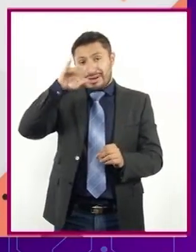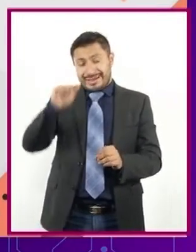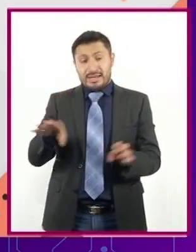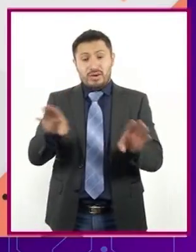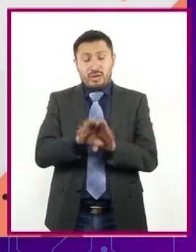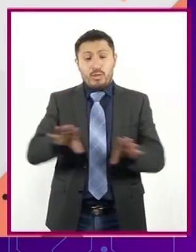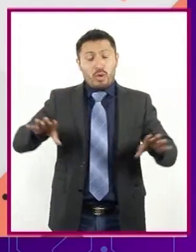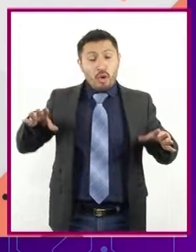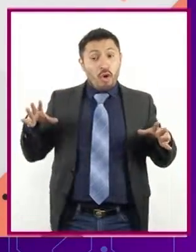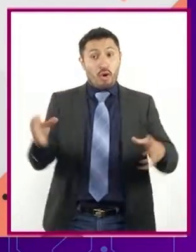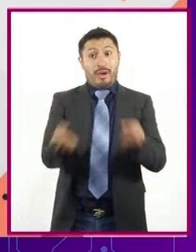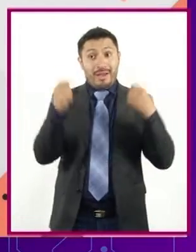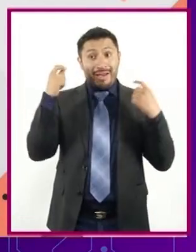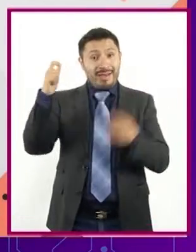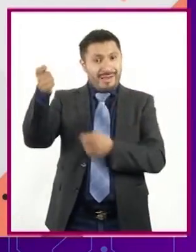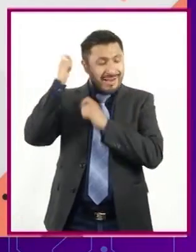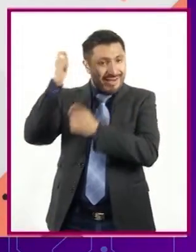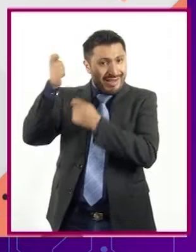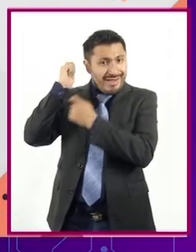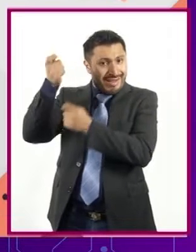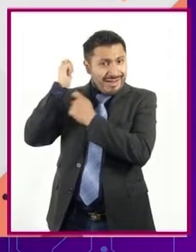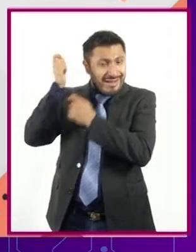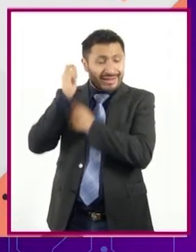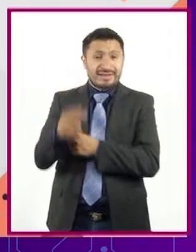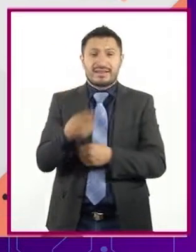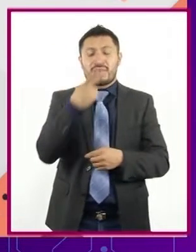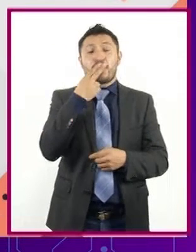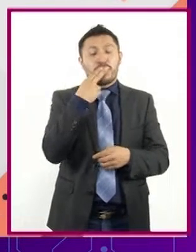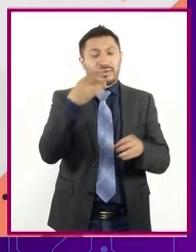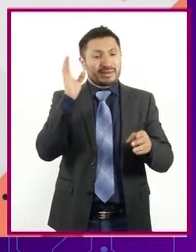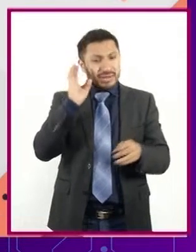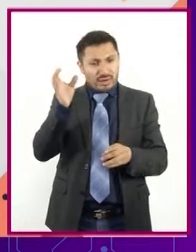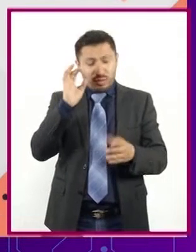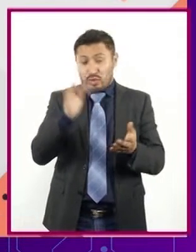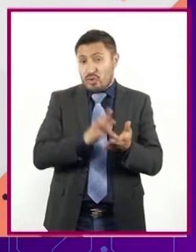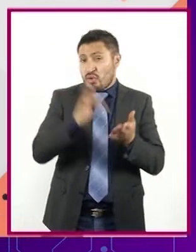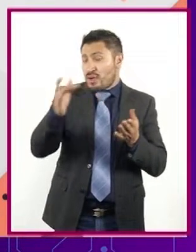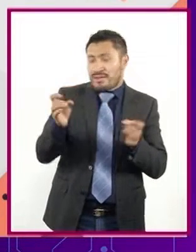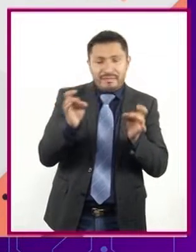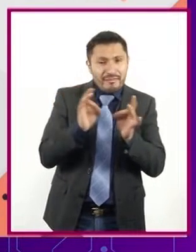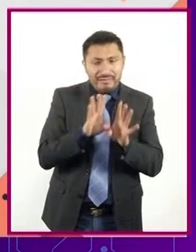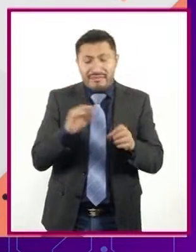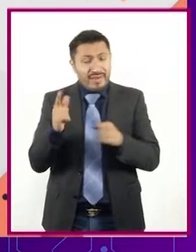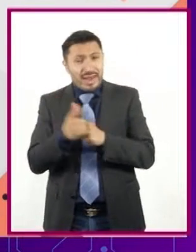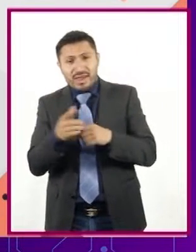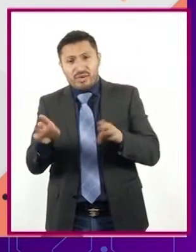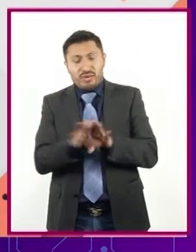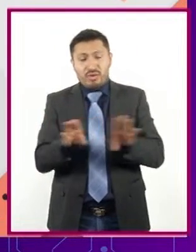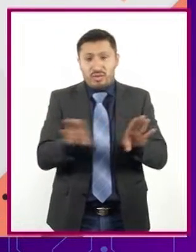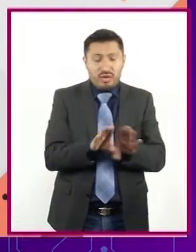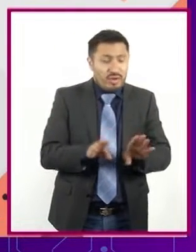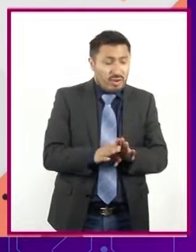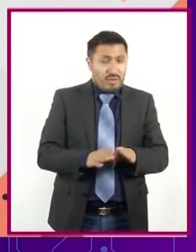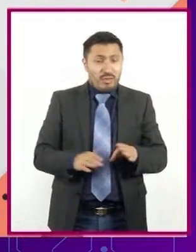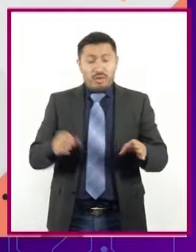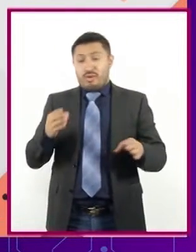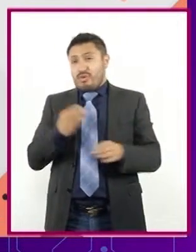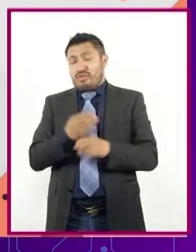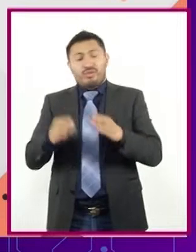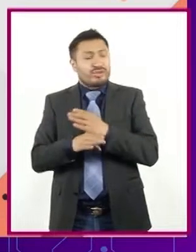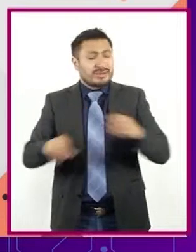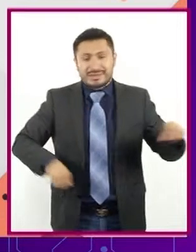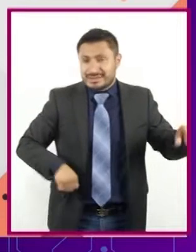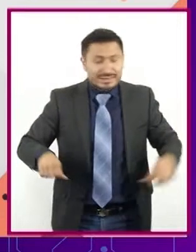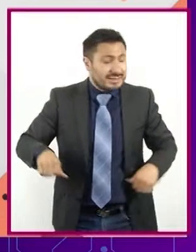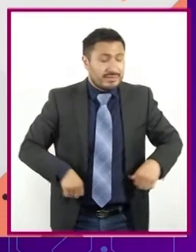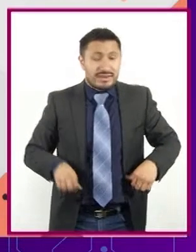salvado por la campana. Esta frase se utiliza cuando, gracias a que algún suceso se interpone en nuestras actividades, dejamos